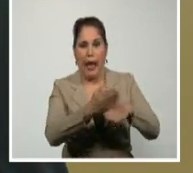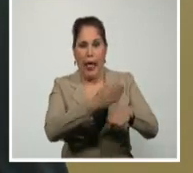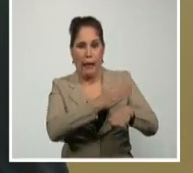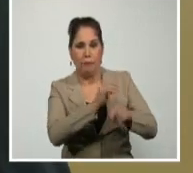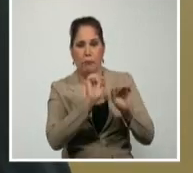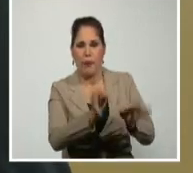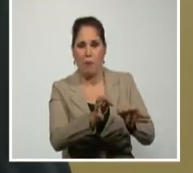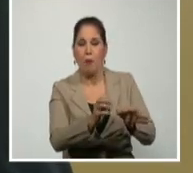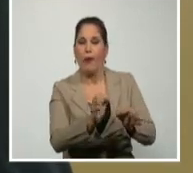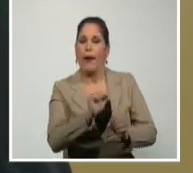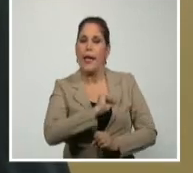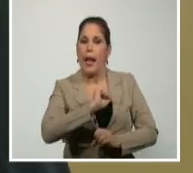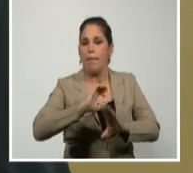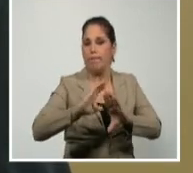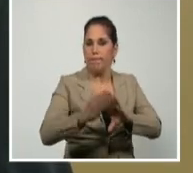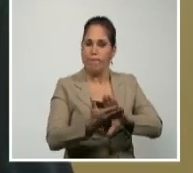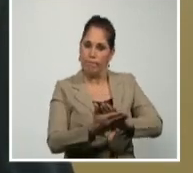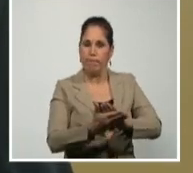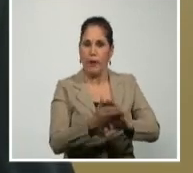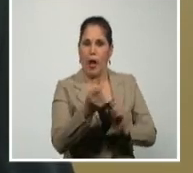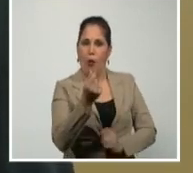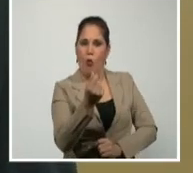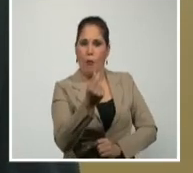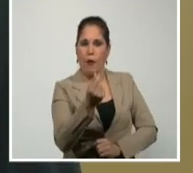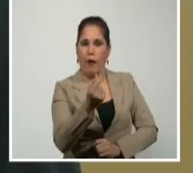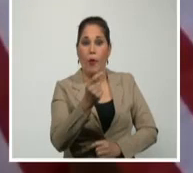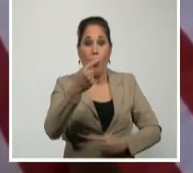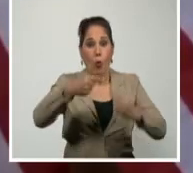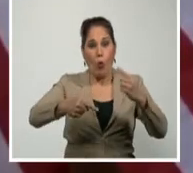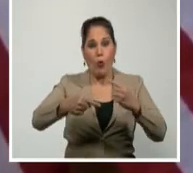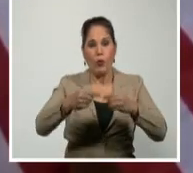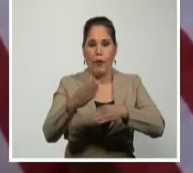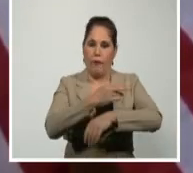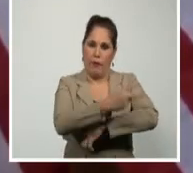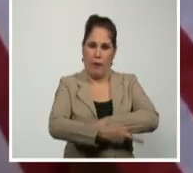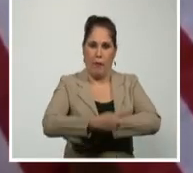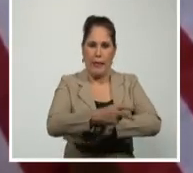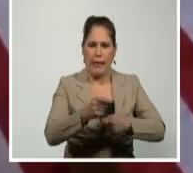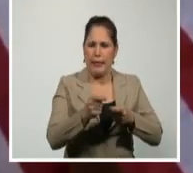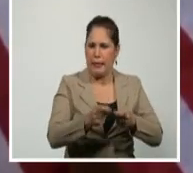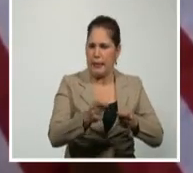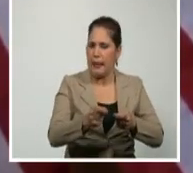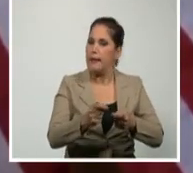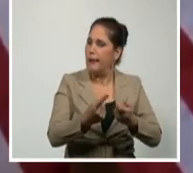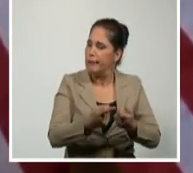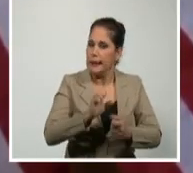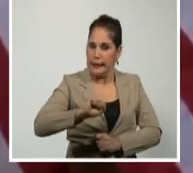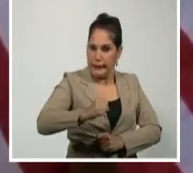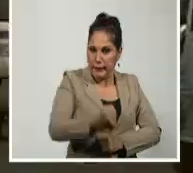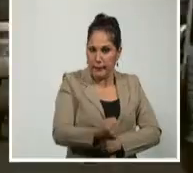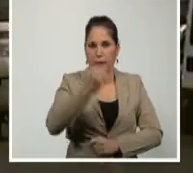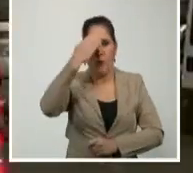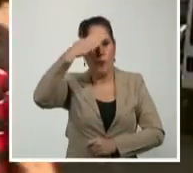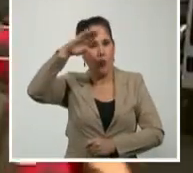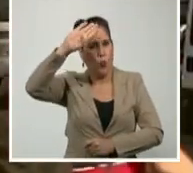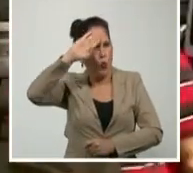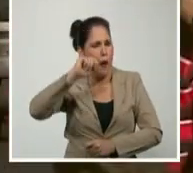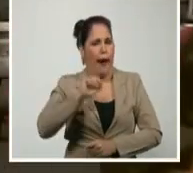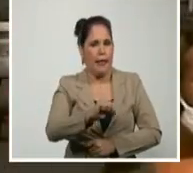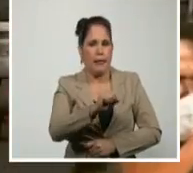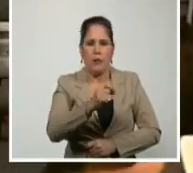para aplicar medidas de coerción económica contra esos países. La insistencia en una política de mano dura contra Cuba solo ha satisfecho